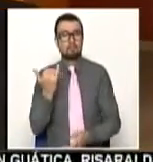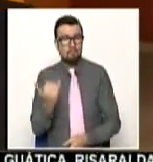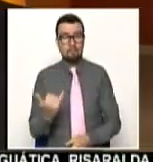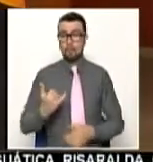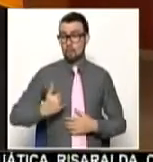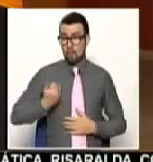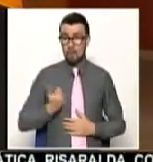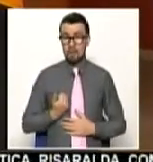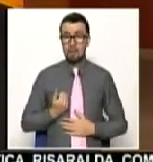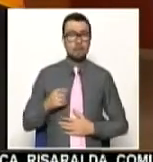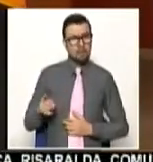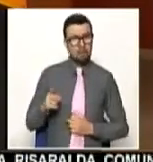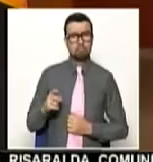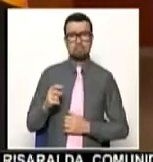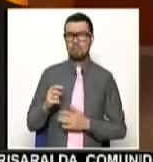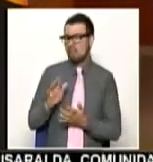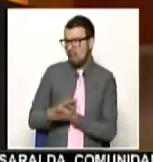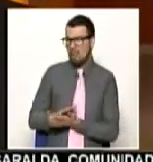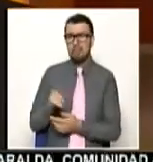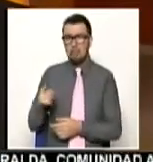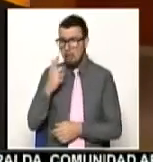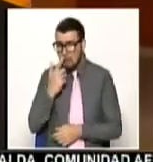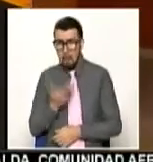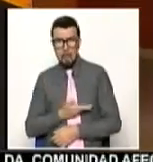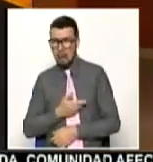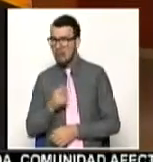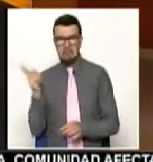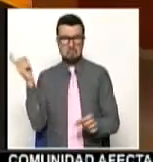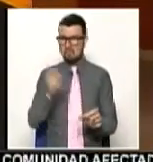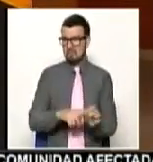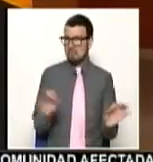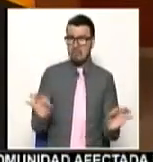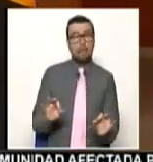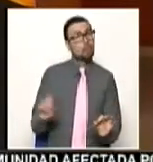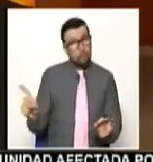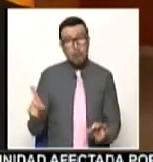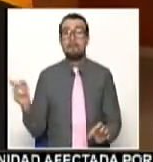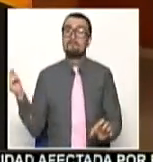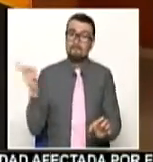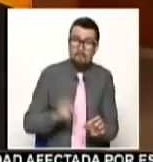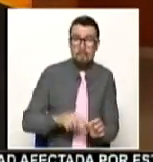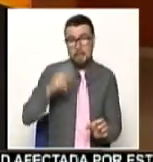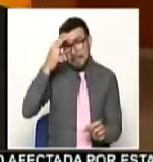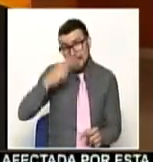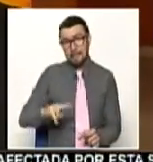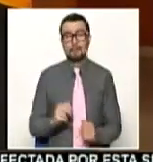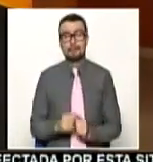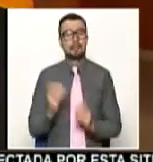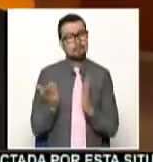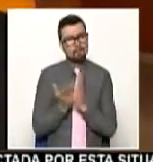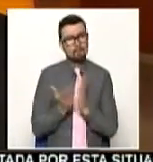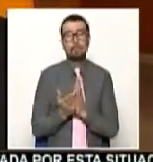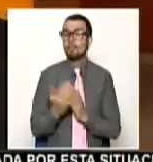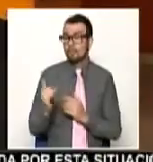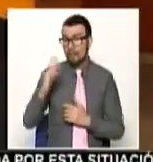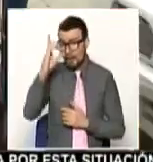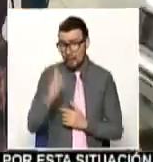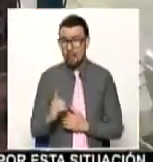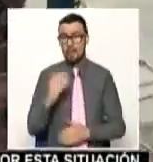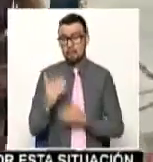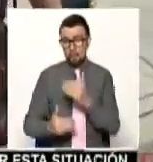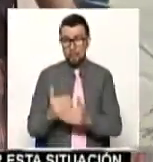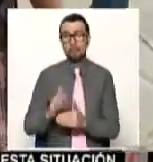haya matriculado a su hijo. Por lo tanto, Armenia y el señor alcalde Carlos Mario Álvarez ha decidido estar también en este proceso en la